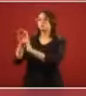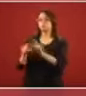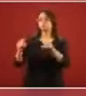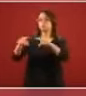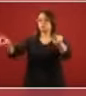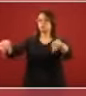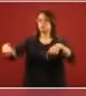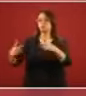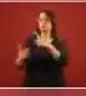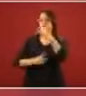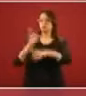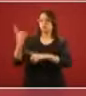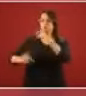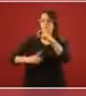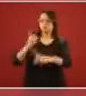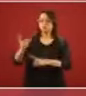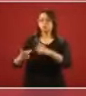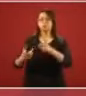desde luego